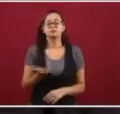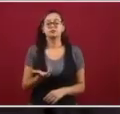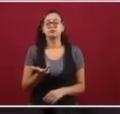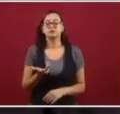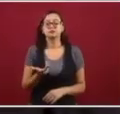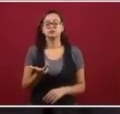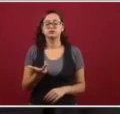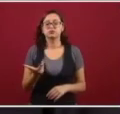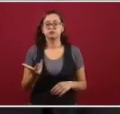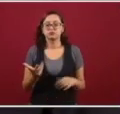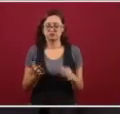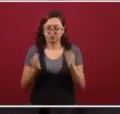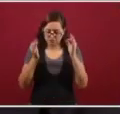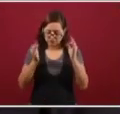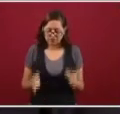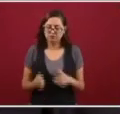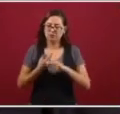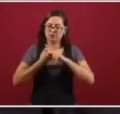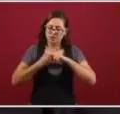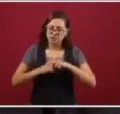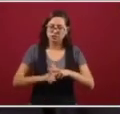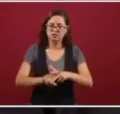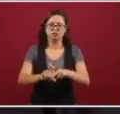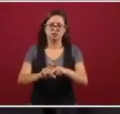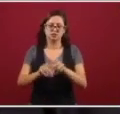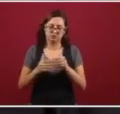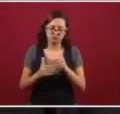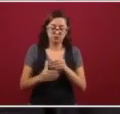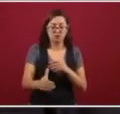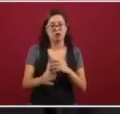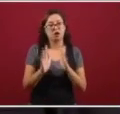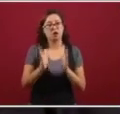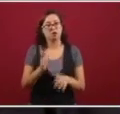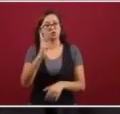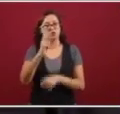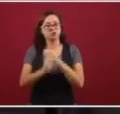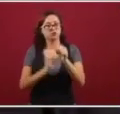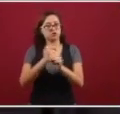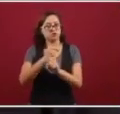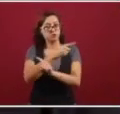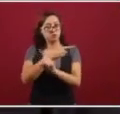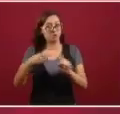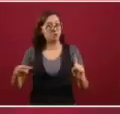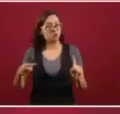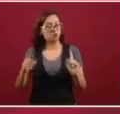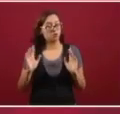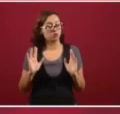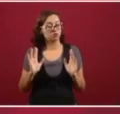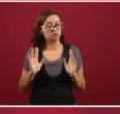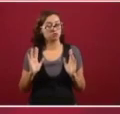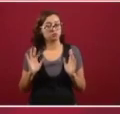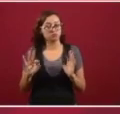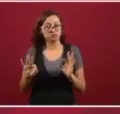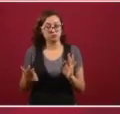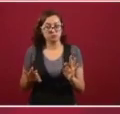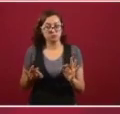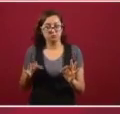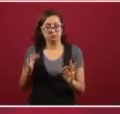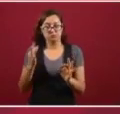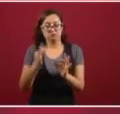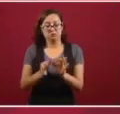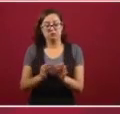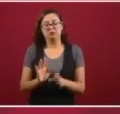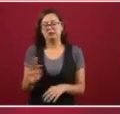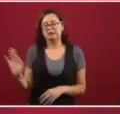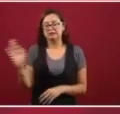ya iniciar, porque tenemos 2 años y medio de plazo. A lo mejor lo que quieren